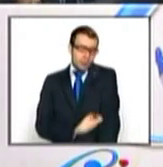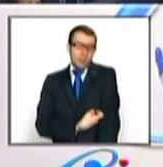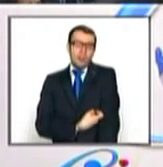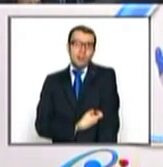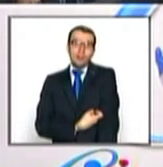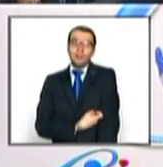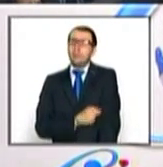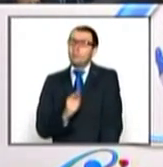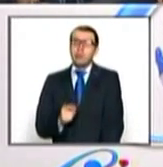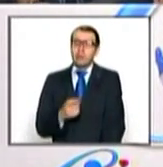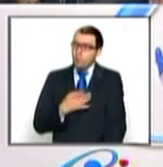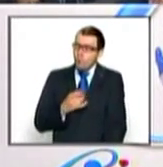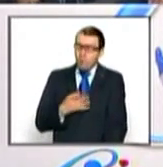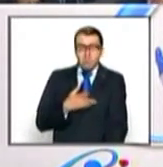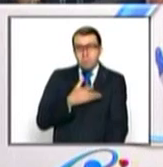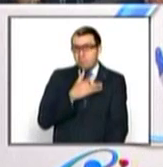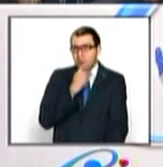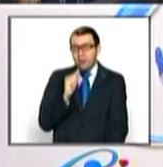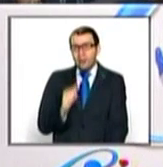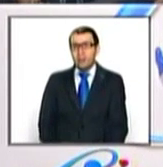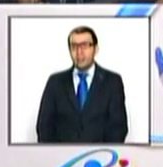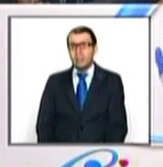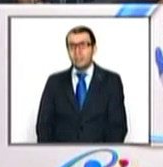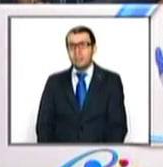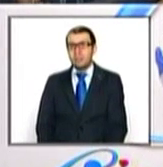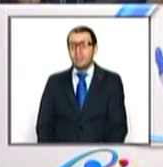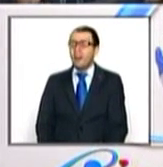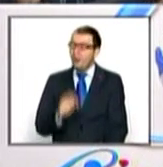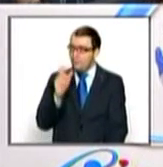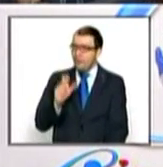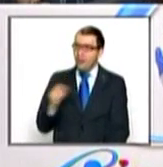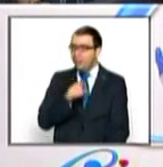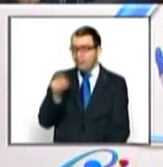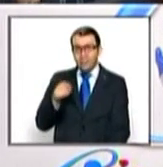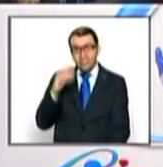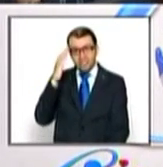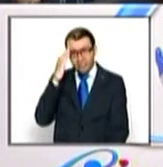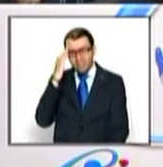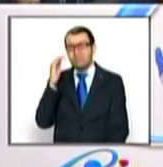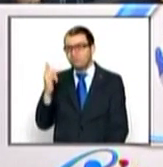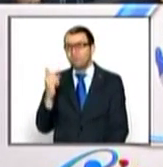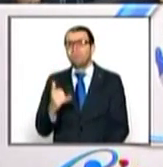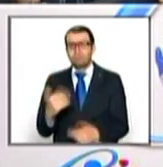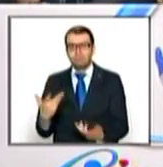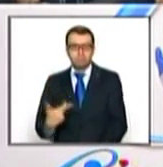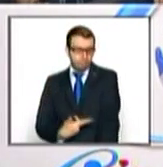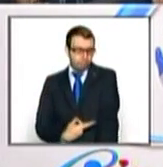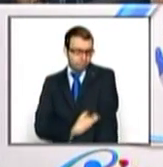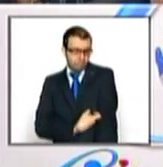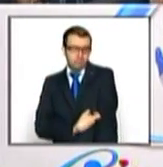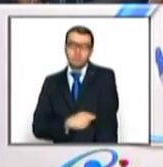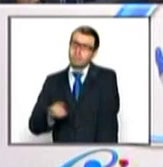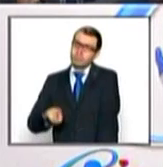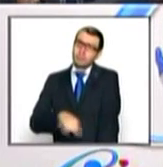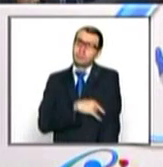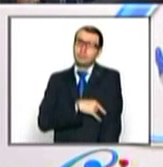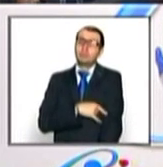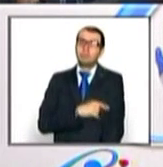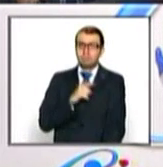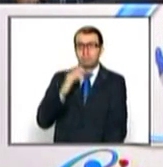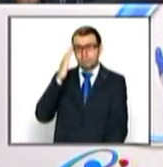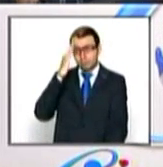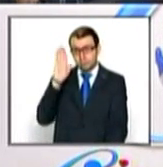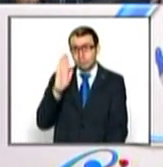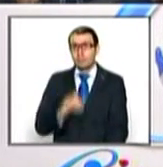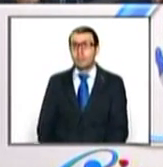prácticamente no son dolorosas. Tenemos personal especializado y muy capacitado para hacer las canalizaciones, y durante la